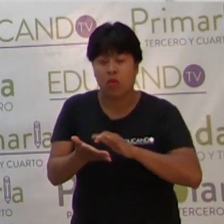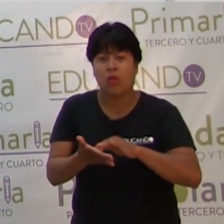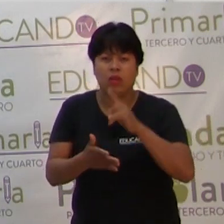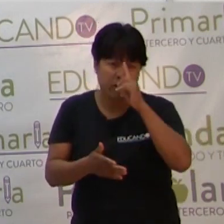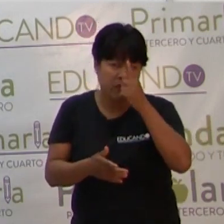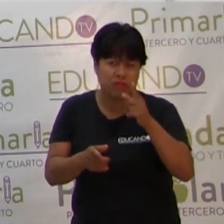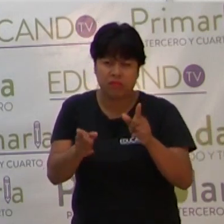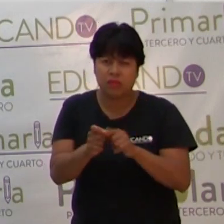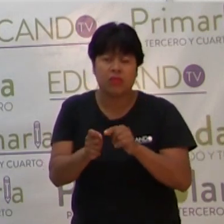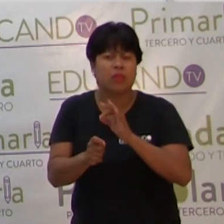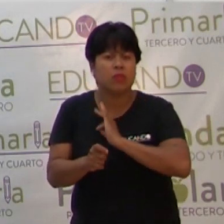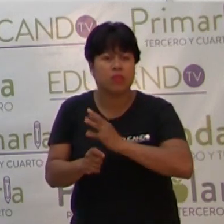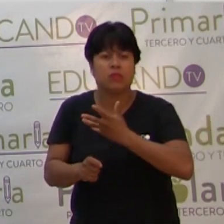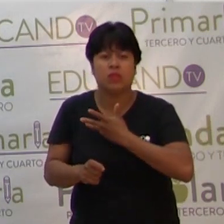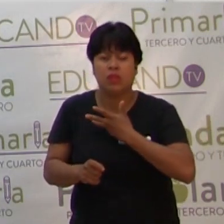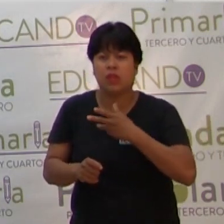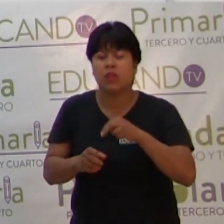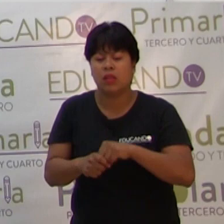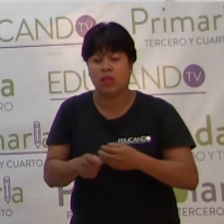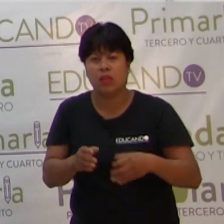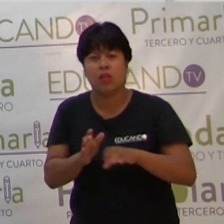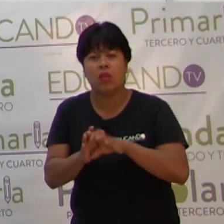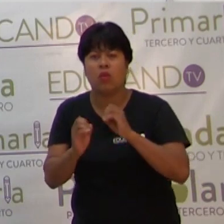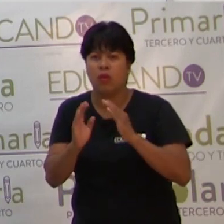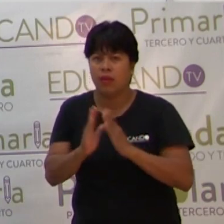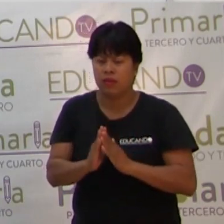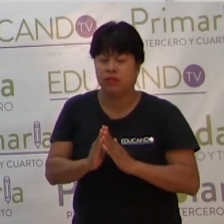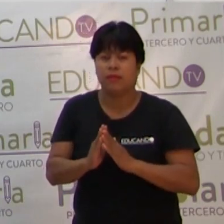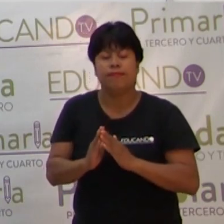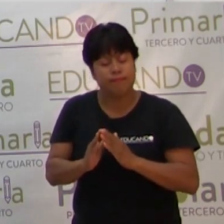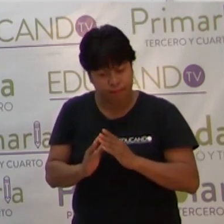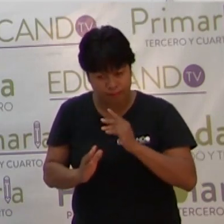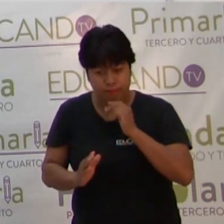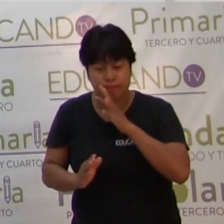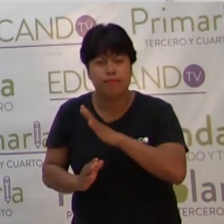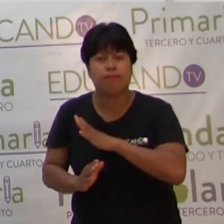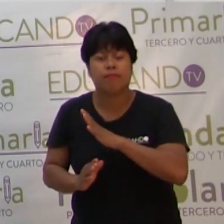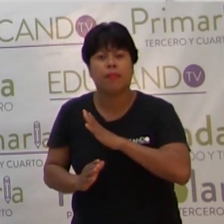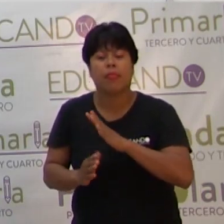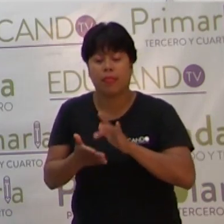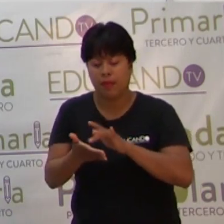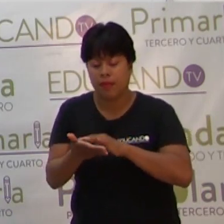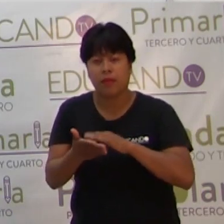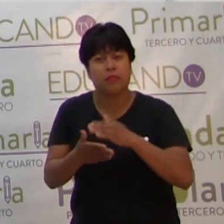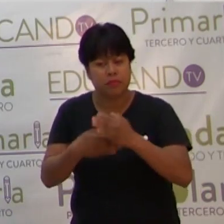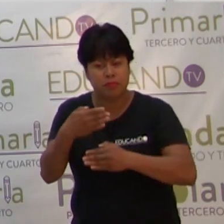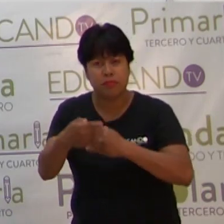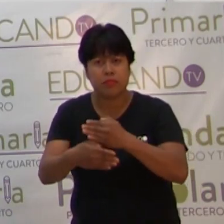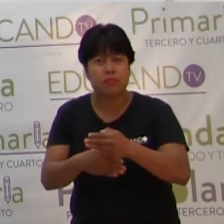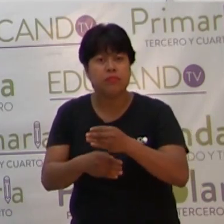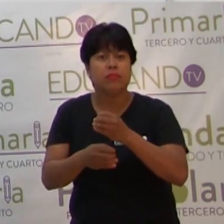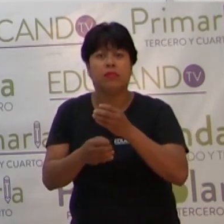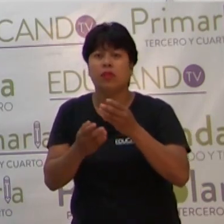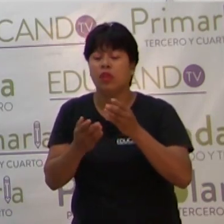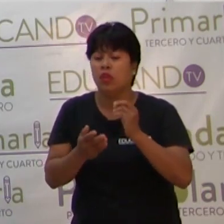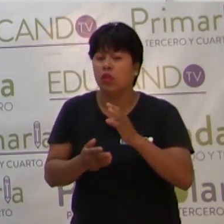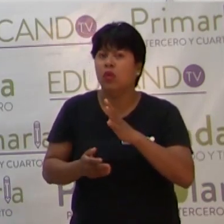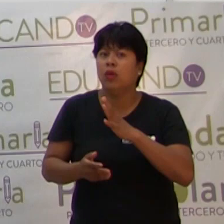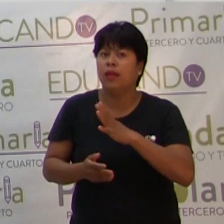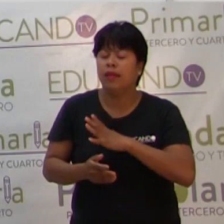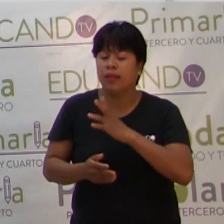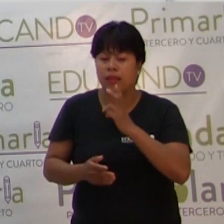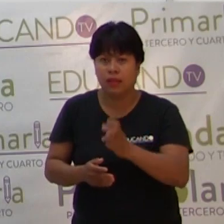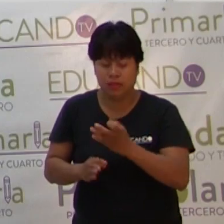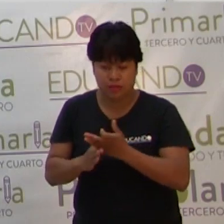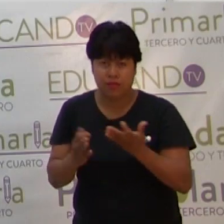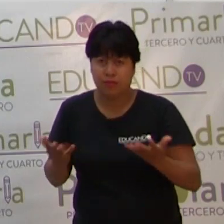sencilla que podemos tener en el aula o en casa. Por supuesto que hay calculadoras avanzadas como son las científicas, no va a ser ese